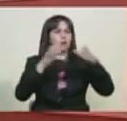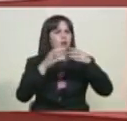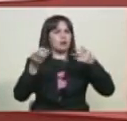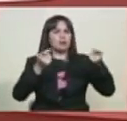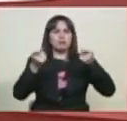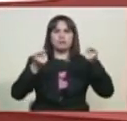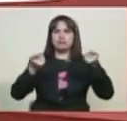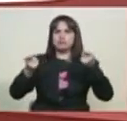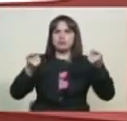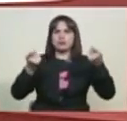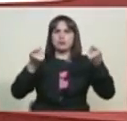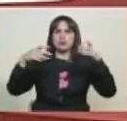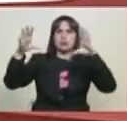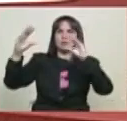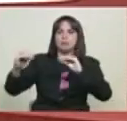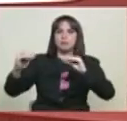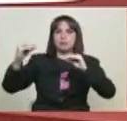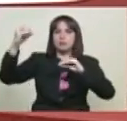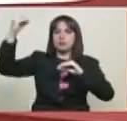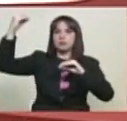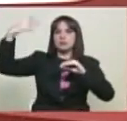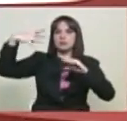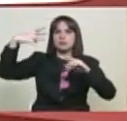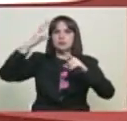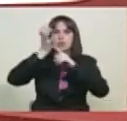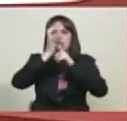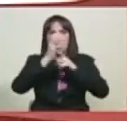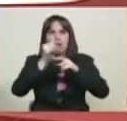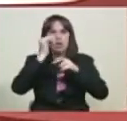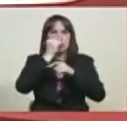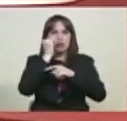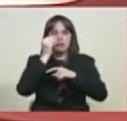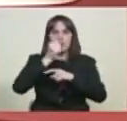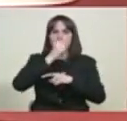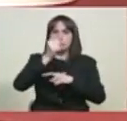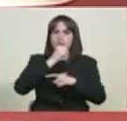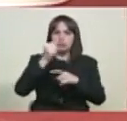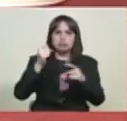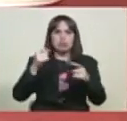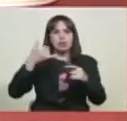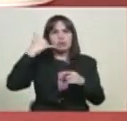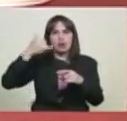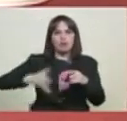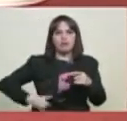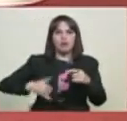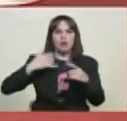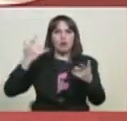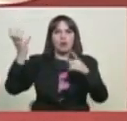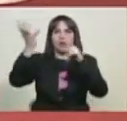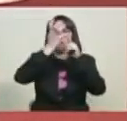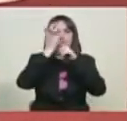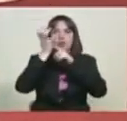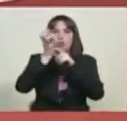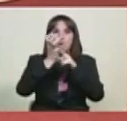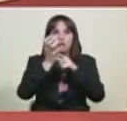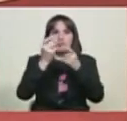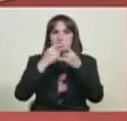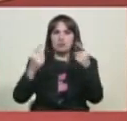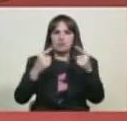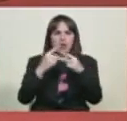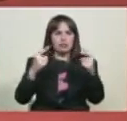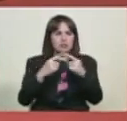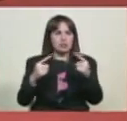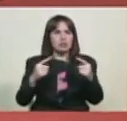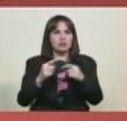para inhibir las señales de radio, televisión, de drones, de diversos